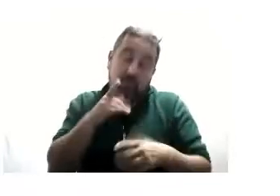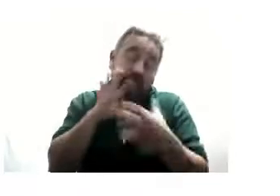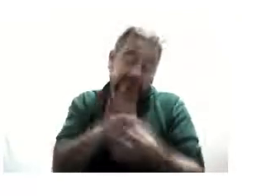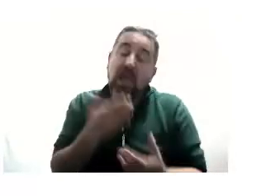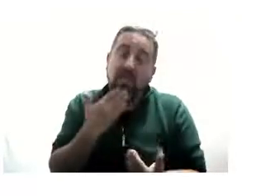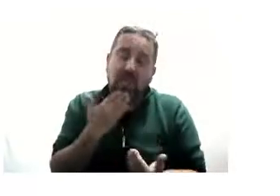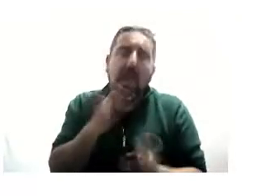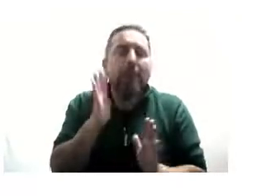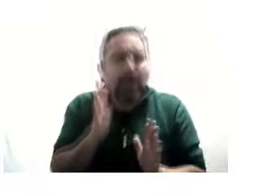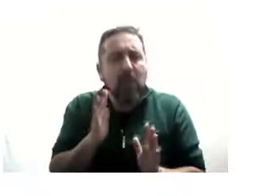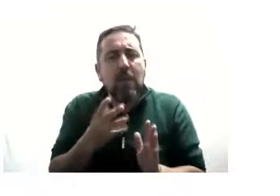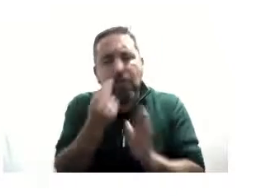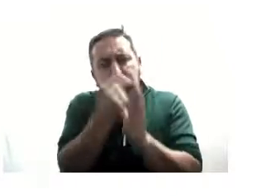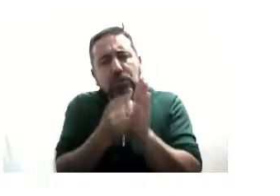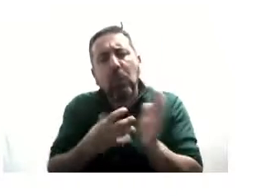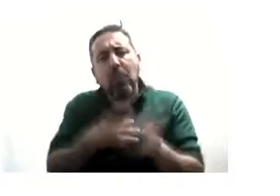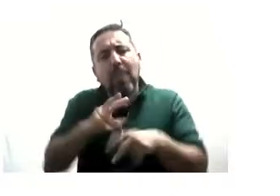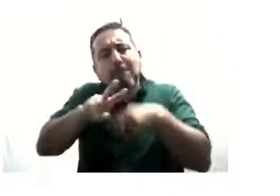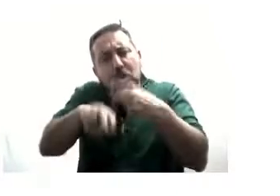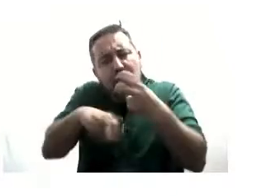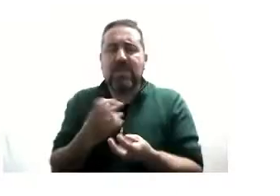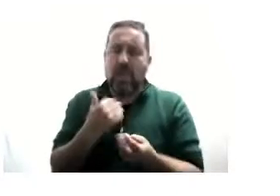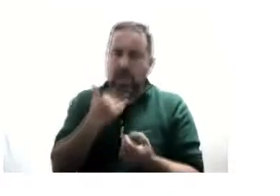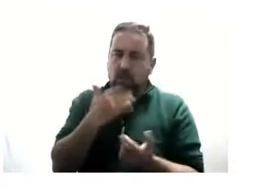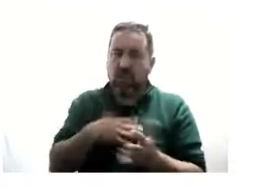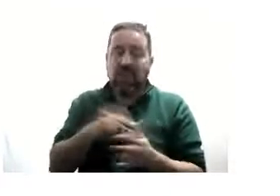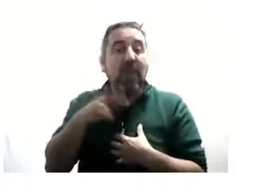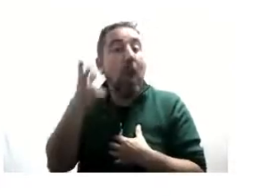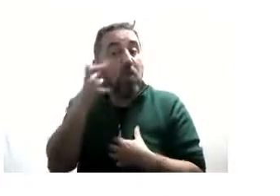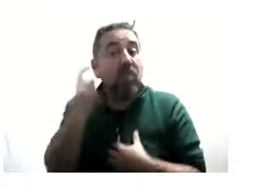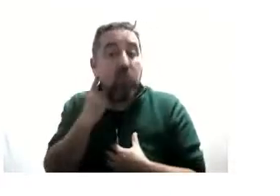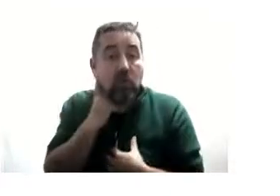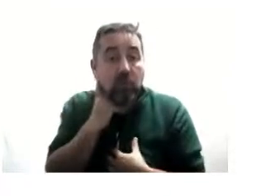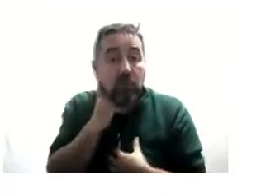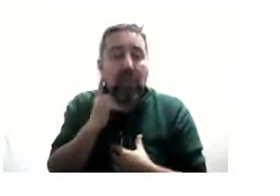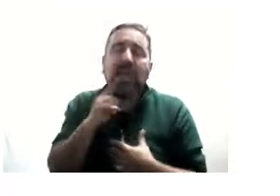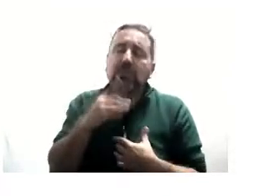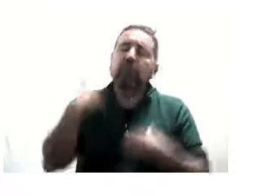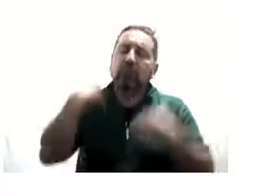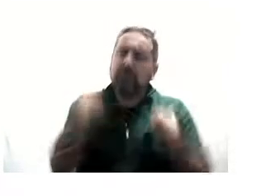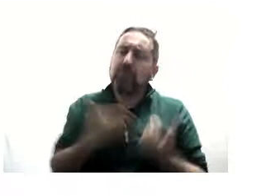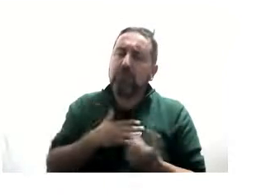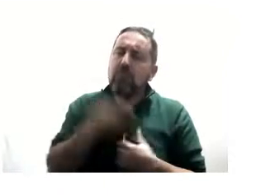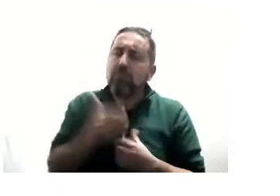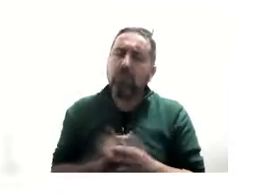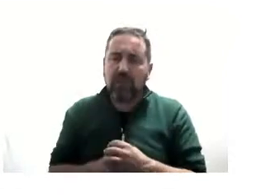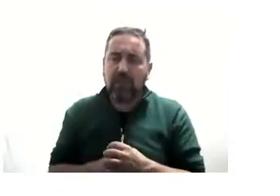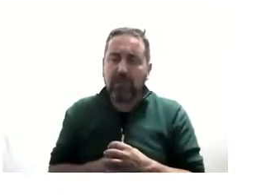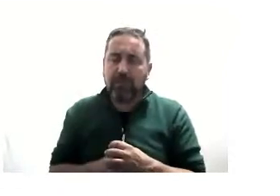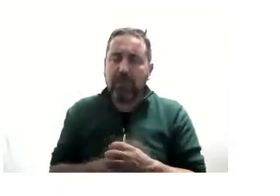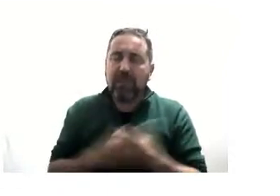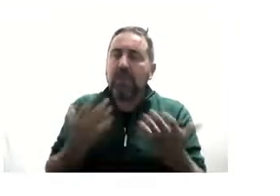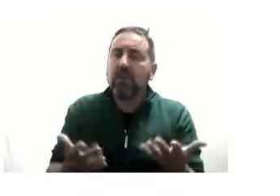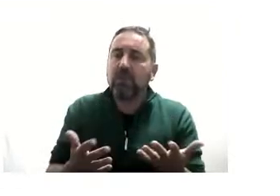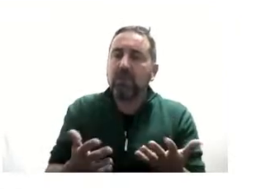hay factores modificables y dentro de esos factores modificables la audición desempeña un papel muy importante, ¿no? Entonces, ¿cómo afecta